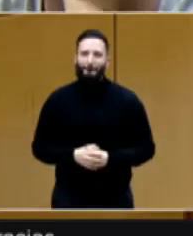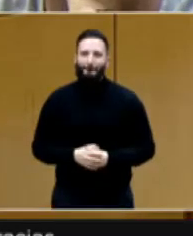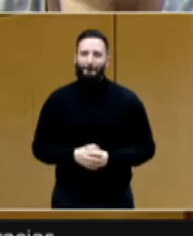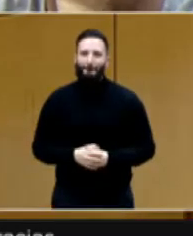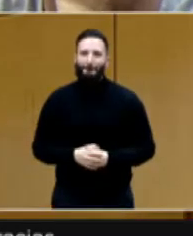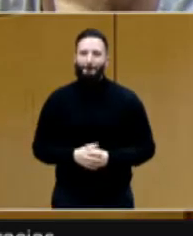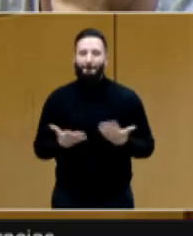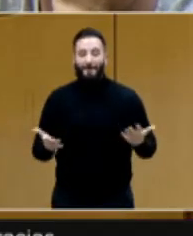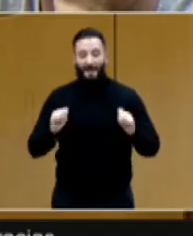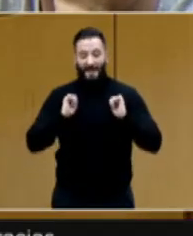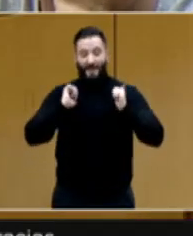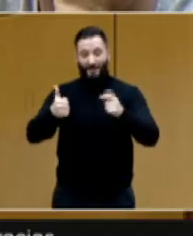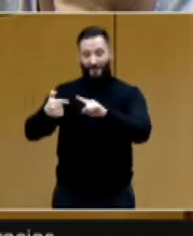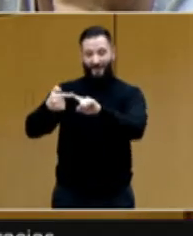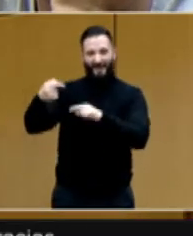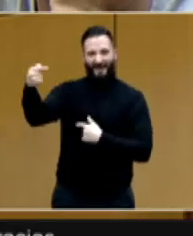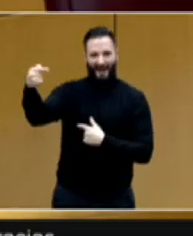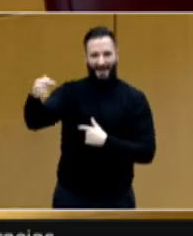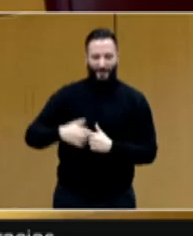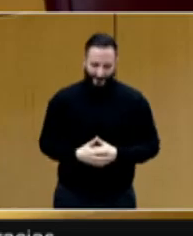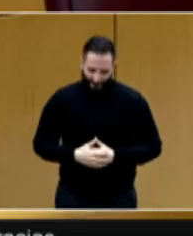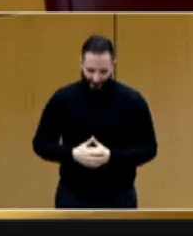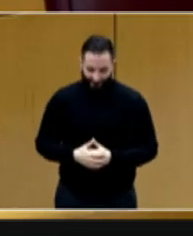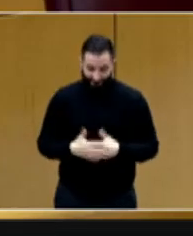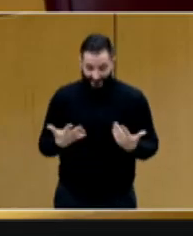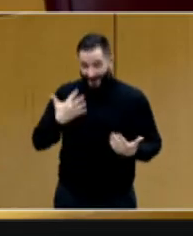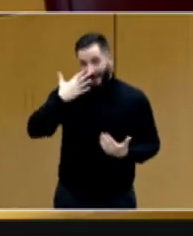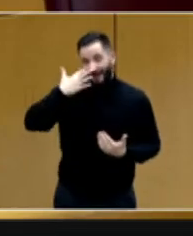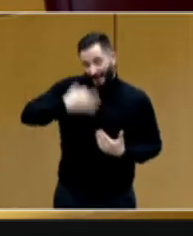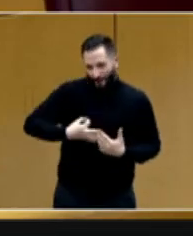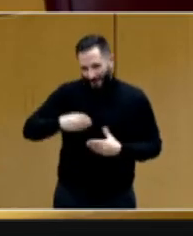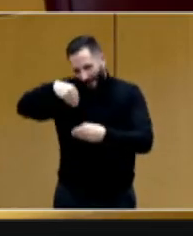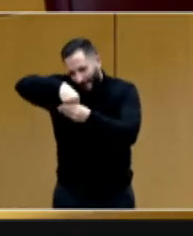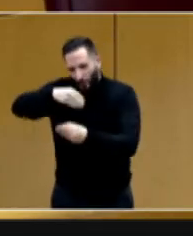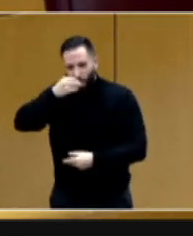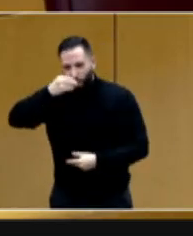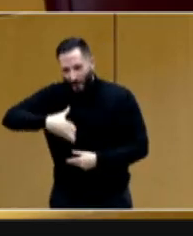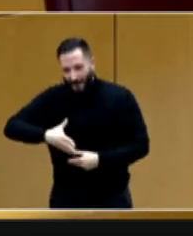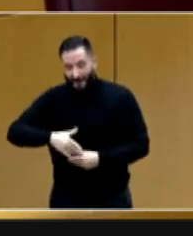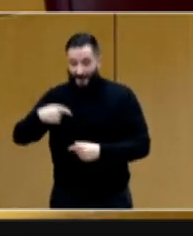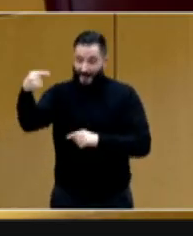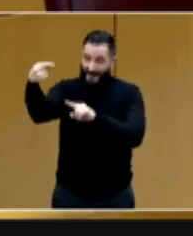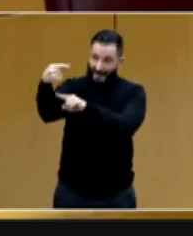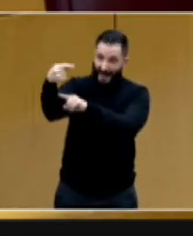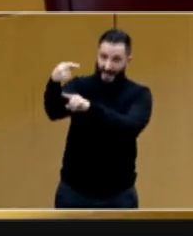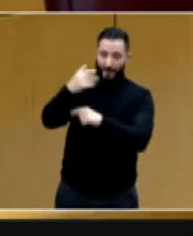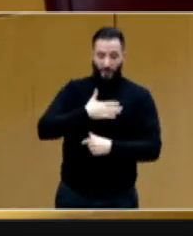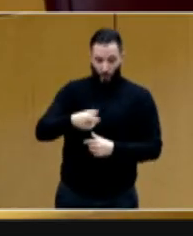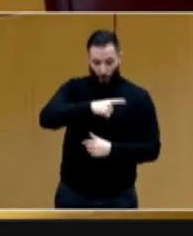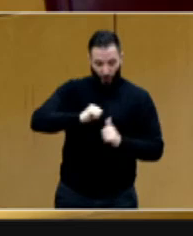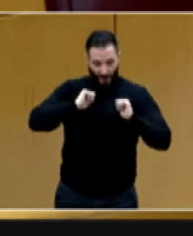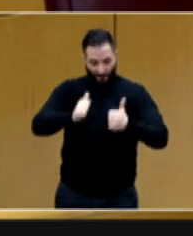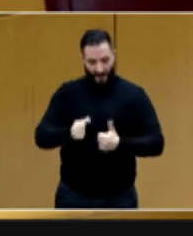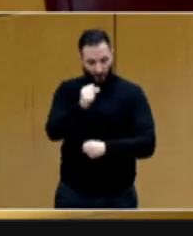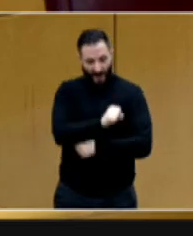voy a empezar por la mala que en realidad es buena la mala es que nosotros empezamos en el 9